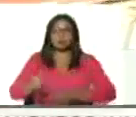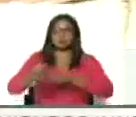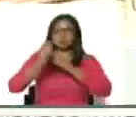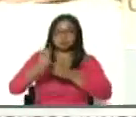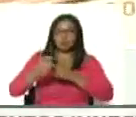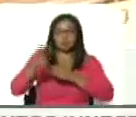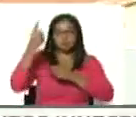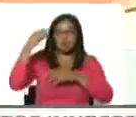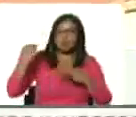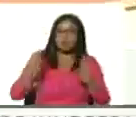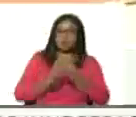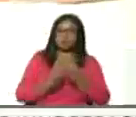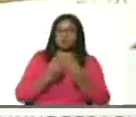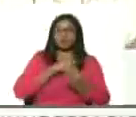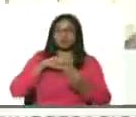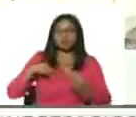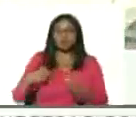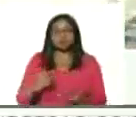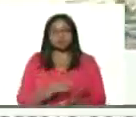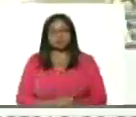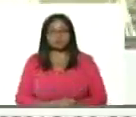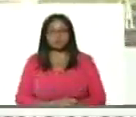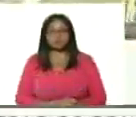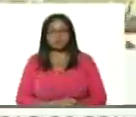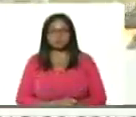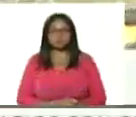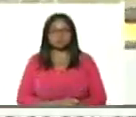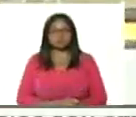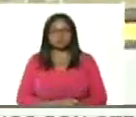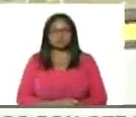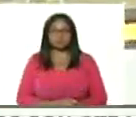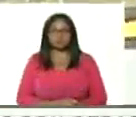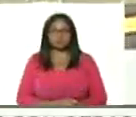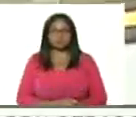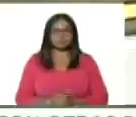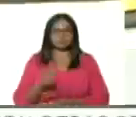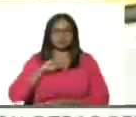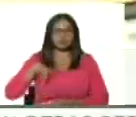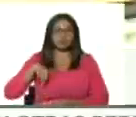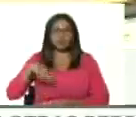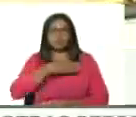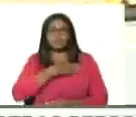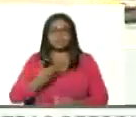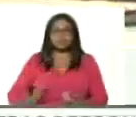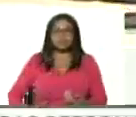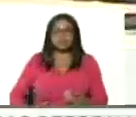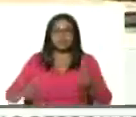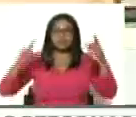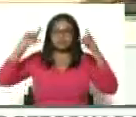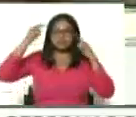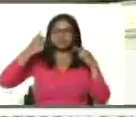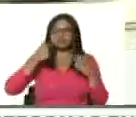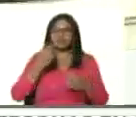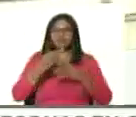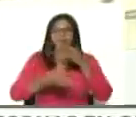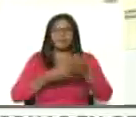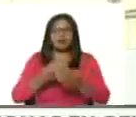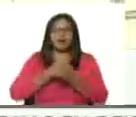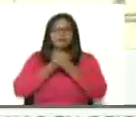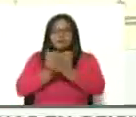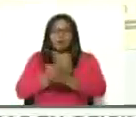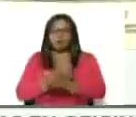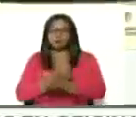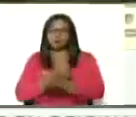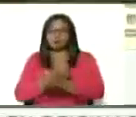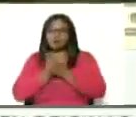pescar un día con nosotros, presidente. Por eso es que nuestro presidente Hugo Chávez dijo, amor con amor se